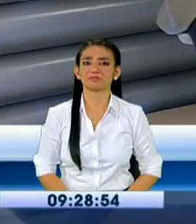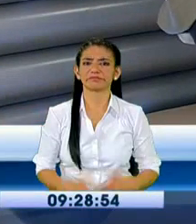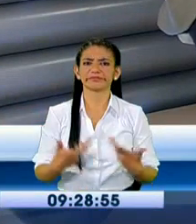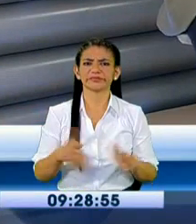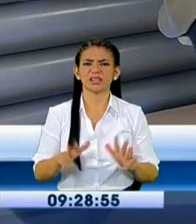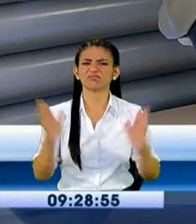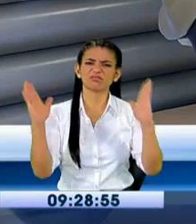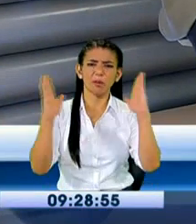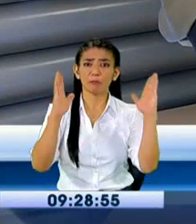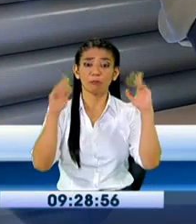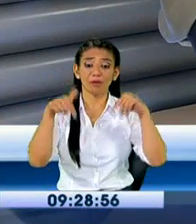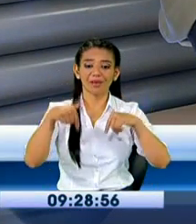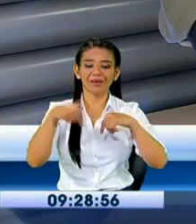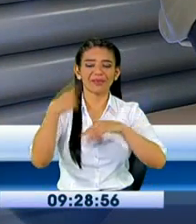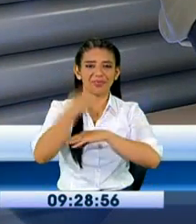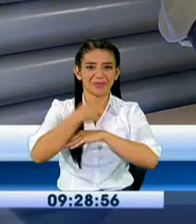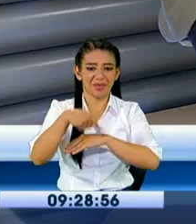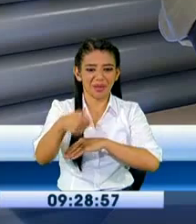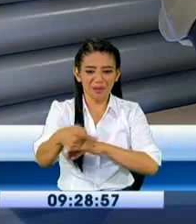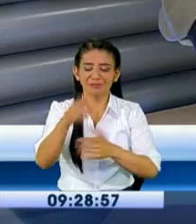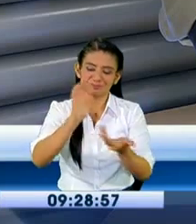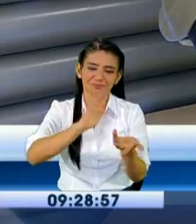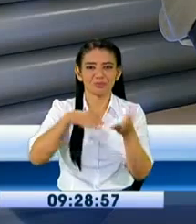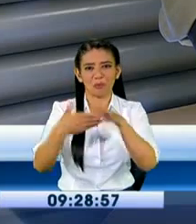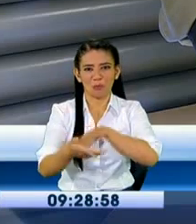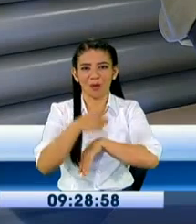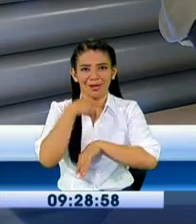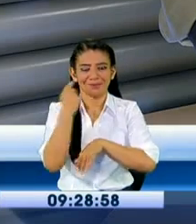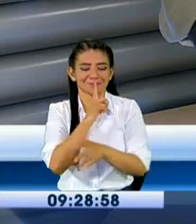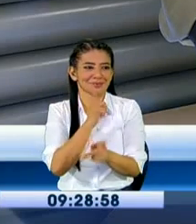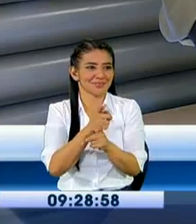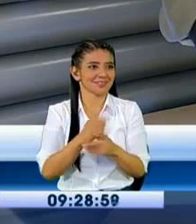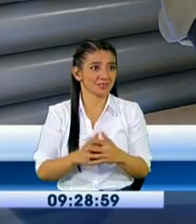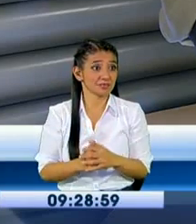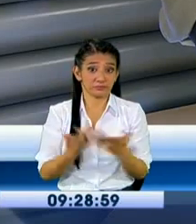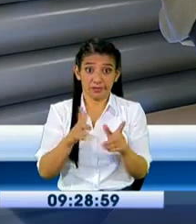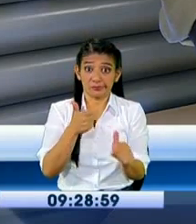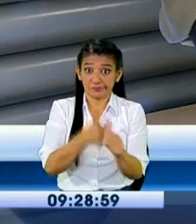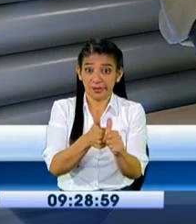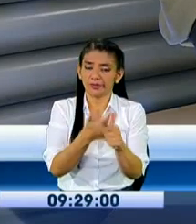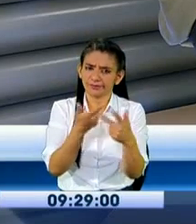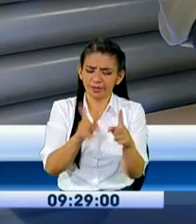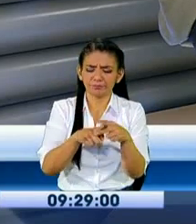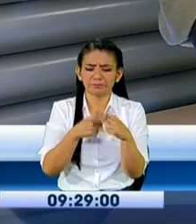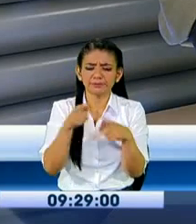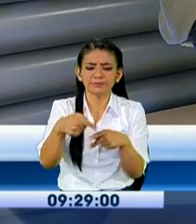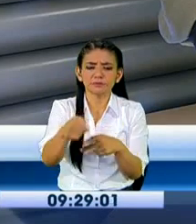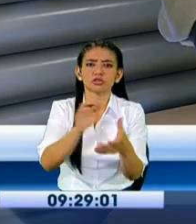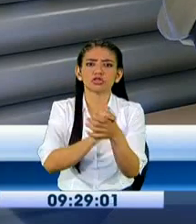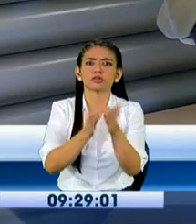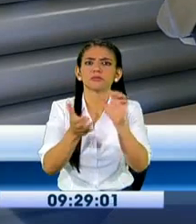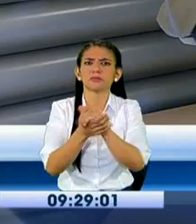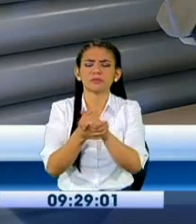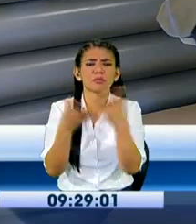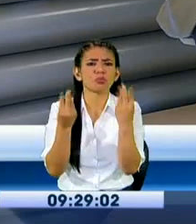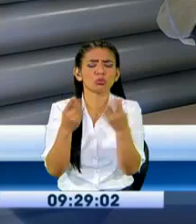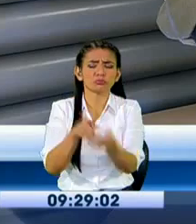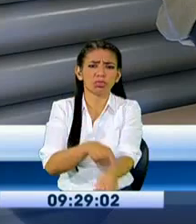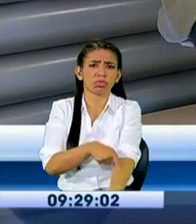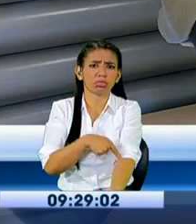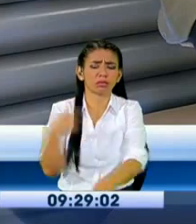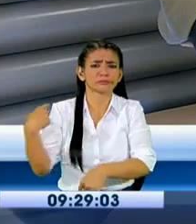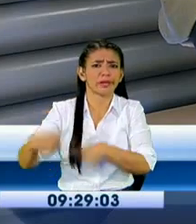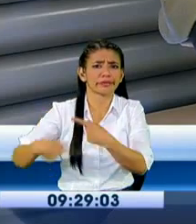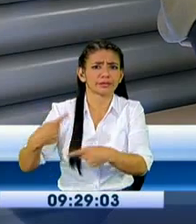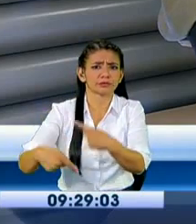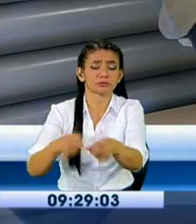De muertos, ¿no? Próximamente, sí, vamos a celebrar el Día de los Difuntos. Estamos entrando donde hay muchísimas tradiciones. Y